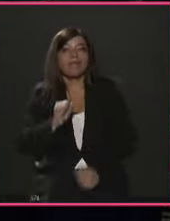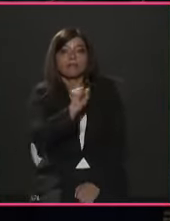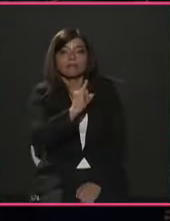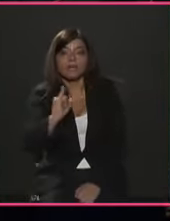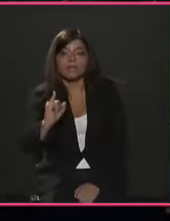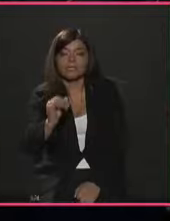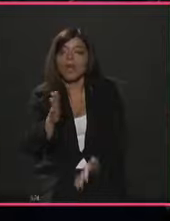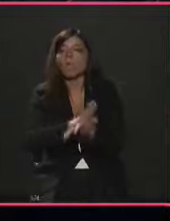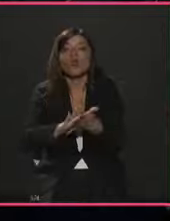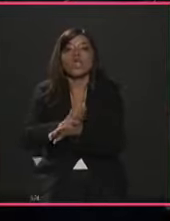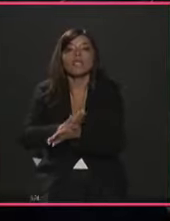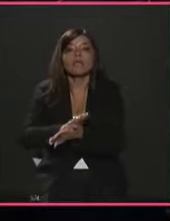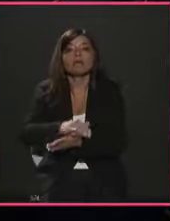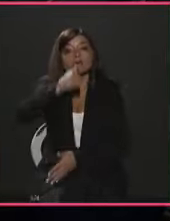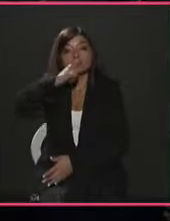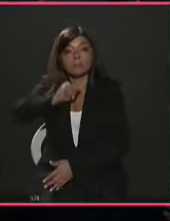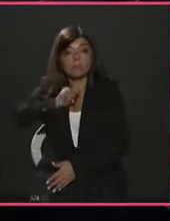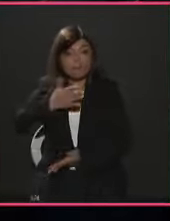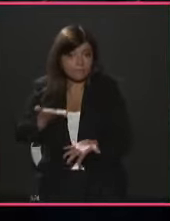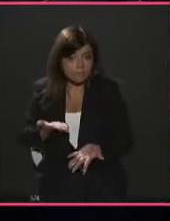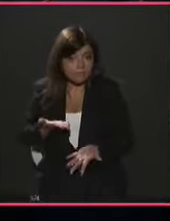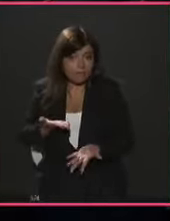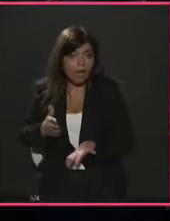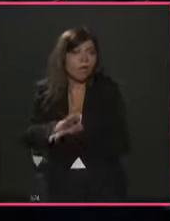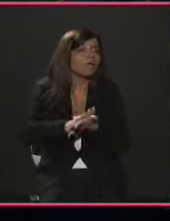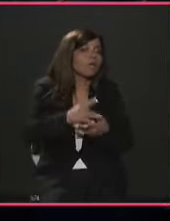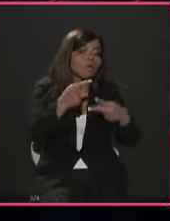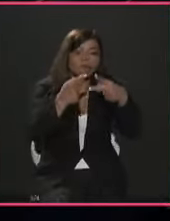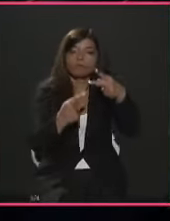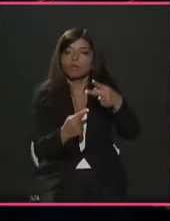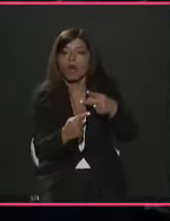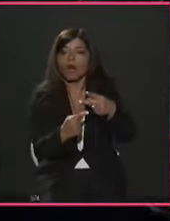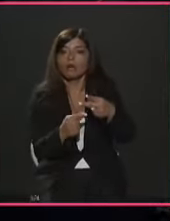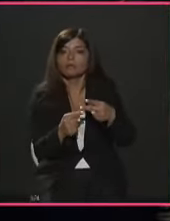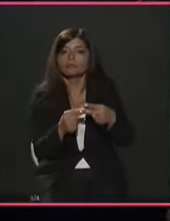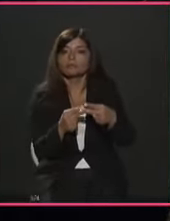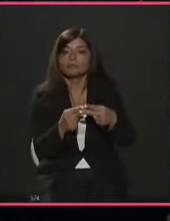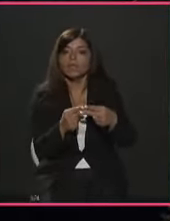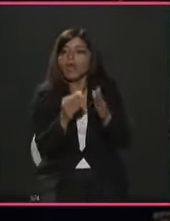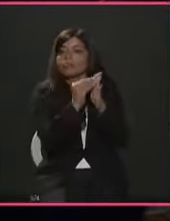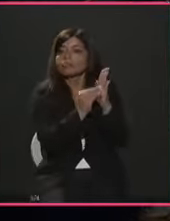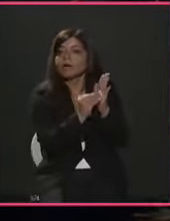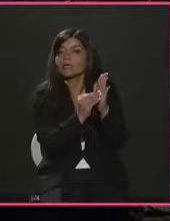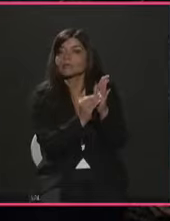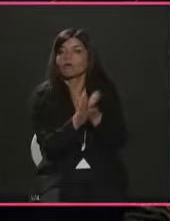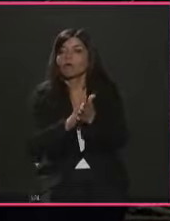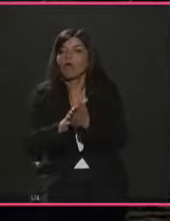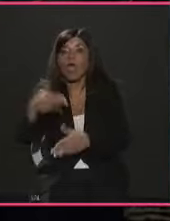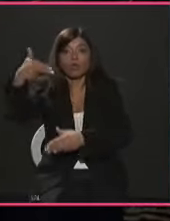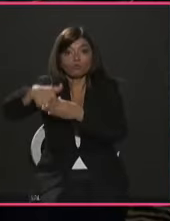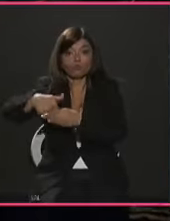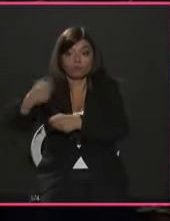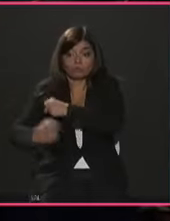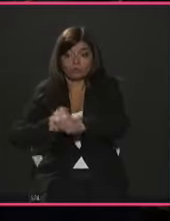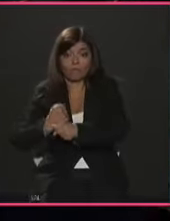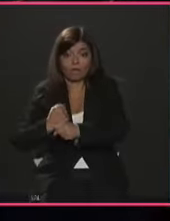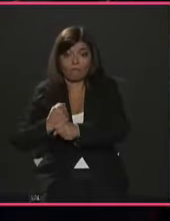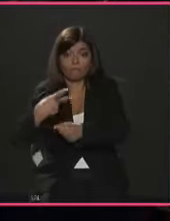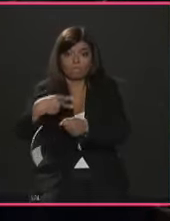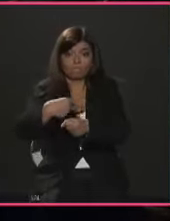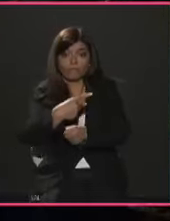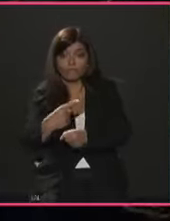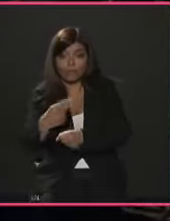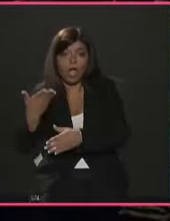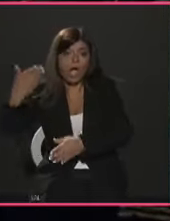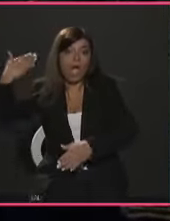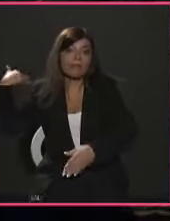artificial como es por ejemplo la privacidad como es por ejemplo regular la pelea por los datos El combustible del siglo XXI al igual que en